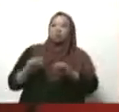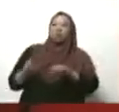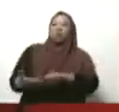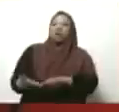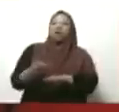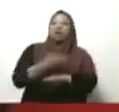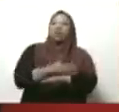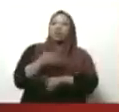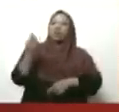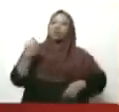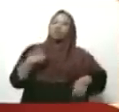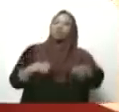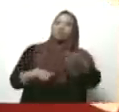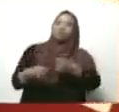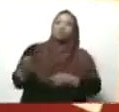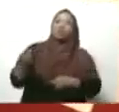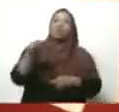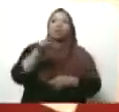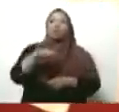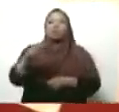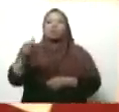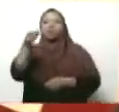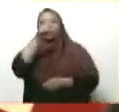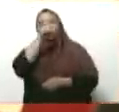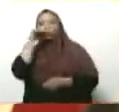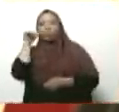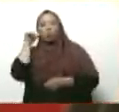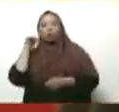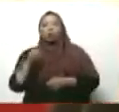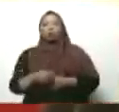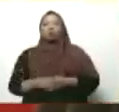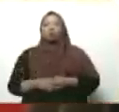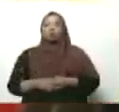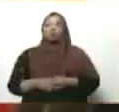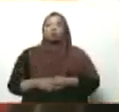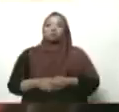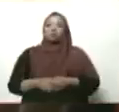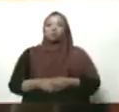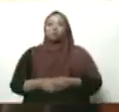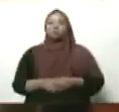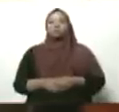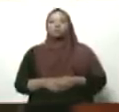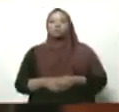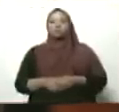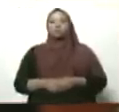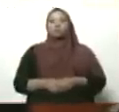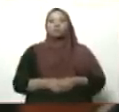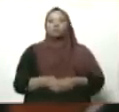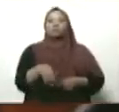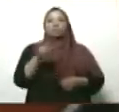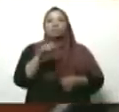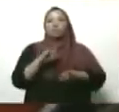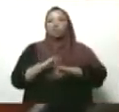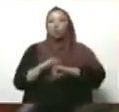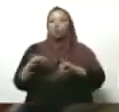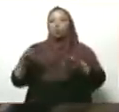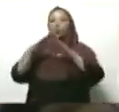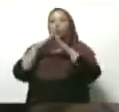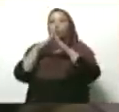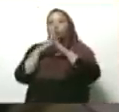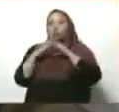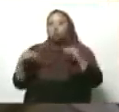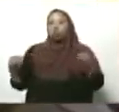microtraficantes de los traficantes y bueno tenemos todos los despachos fiscales están todos los despachos